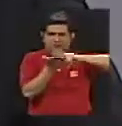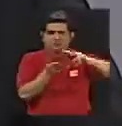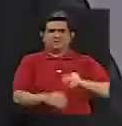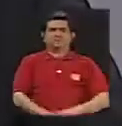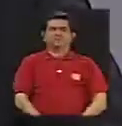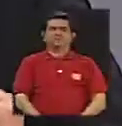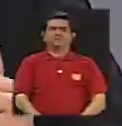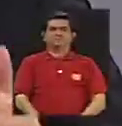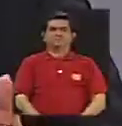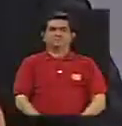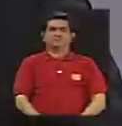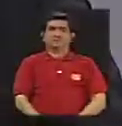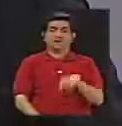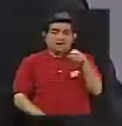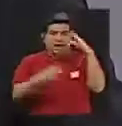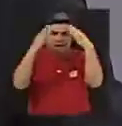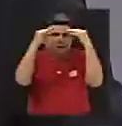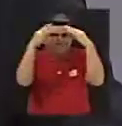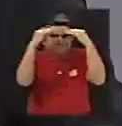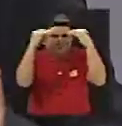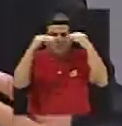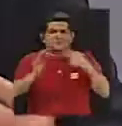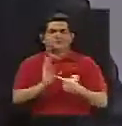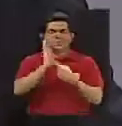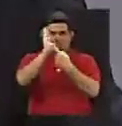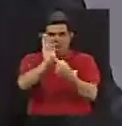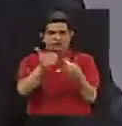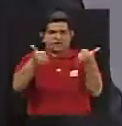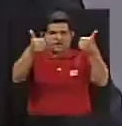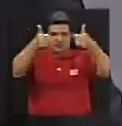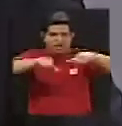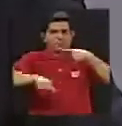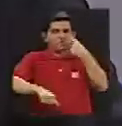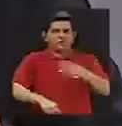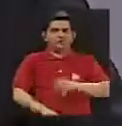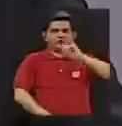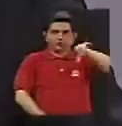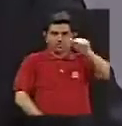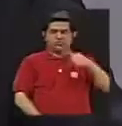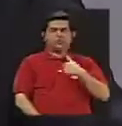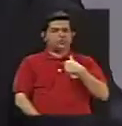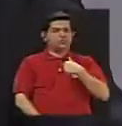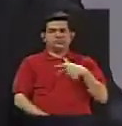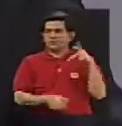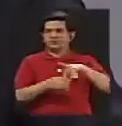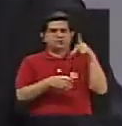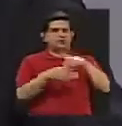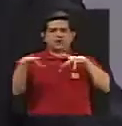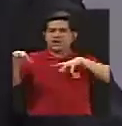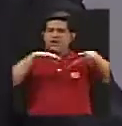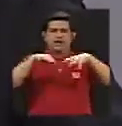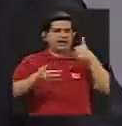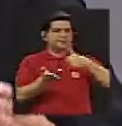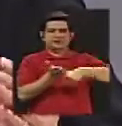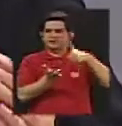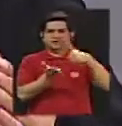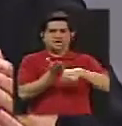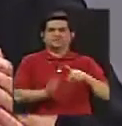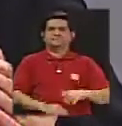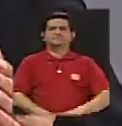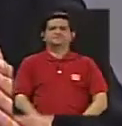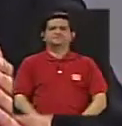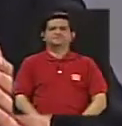Nacional. Y aquí informamos, de acuerdo con lo dicho por Johnny Araya, me abstendré de cualquier actividad electoral.